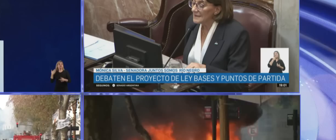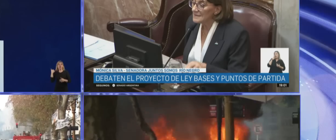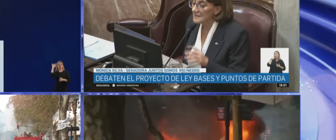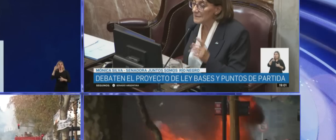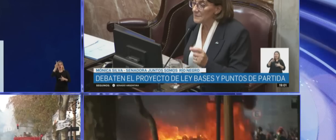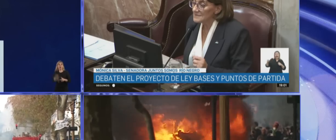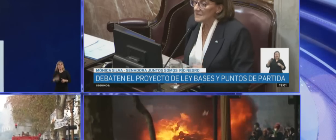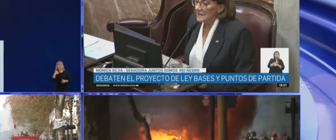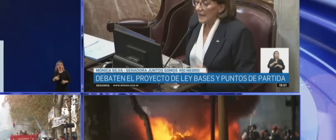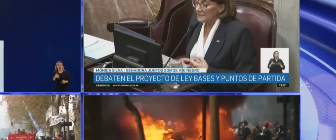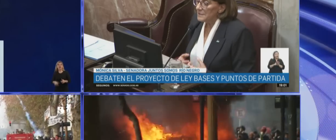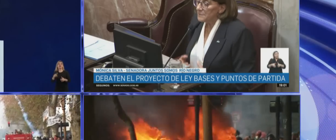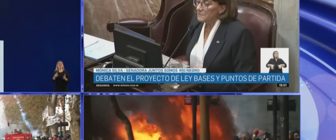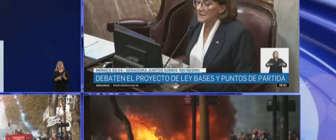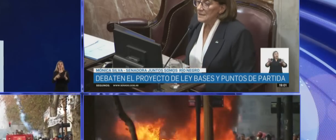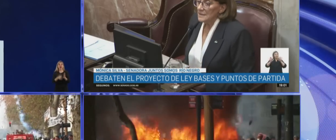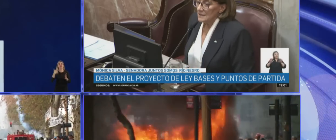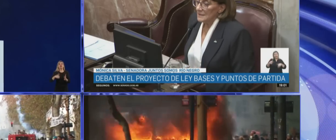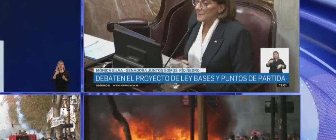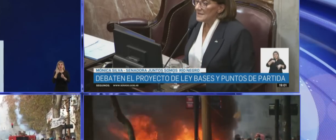nuestra identidad y nuestra historia una vez más.